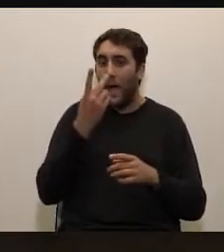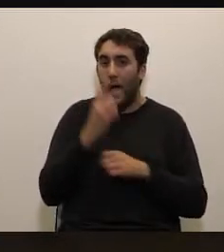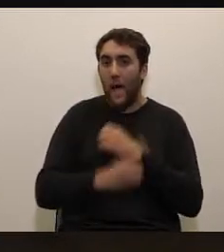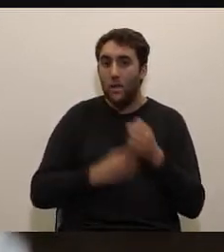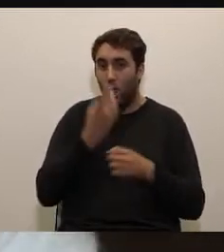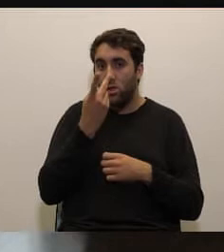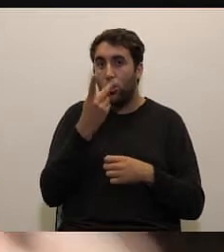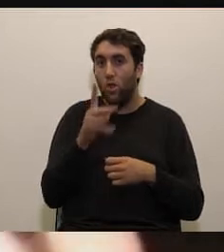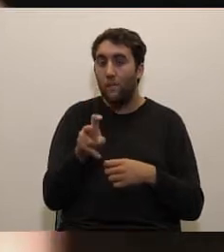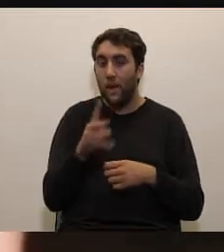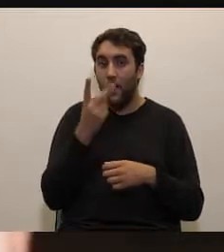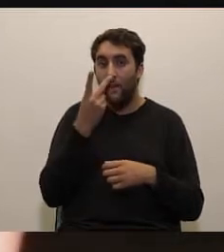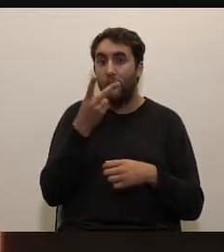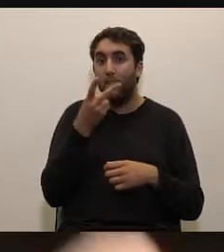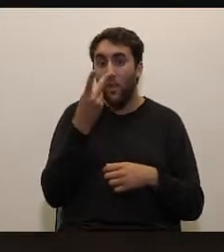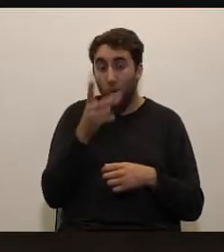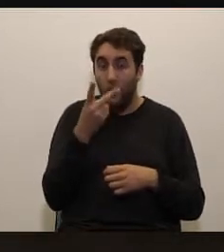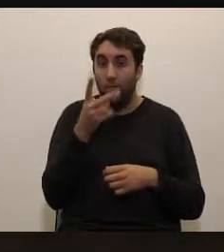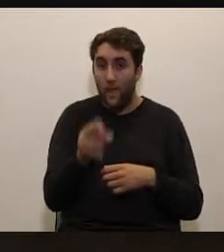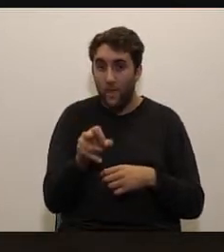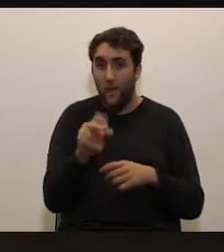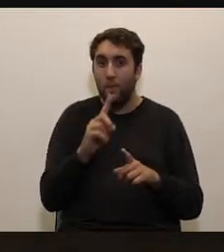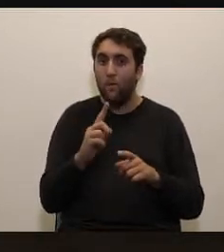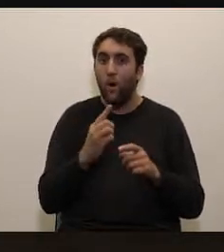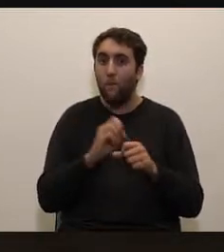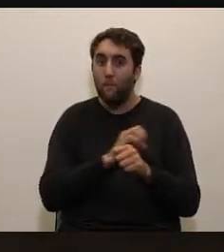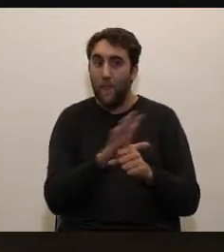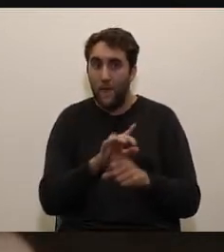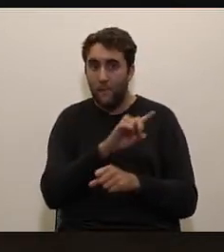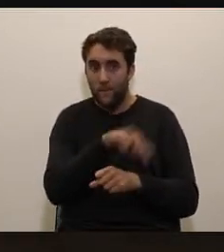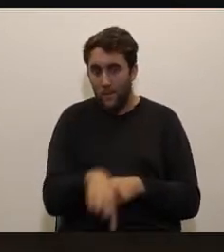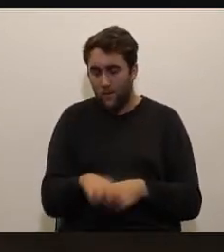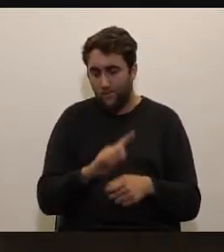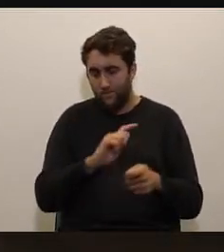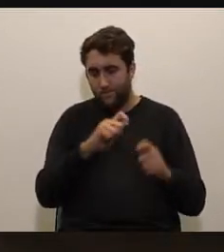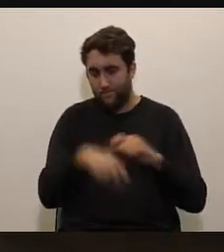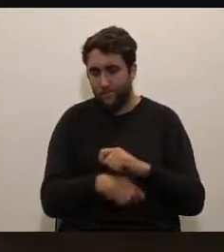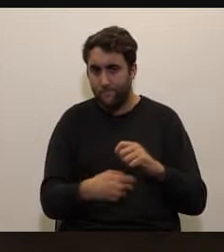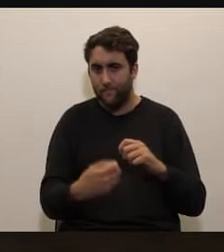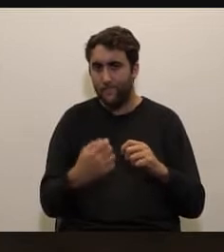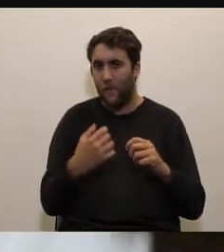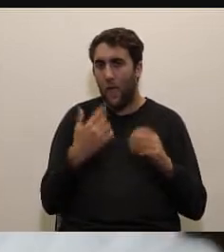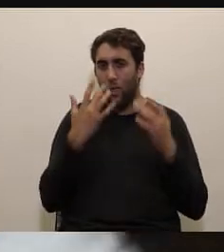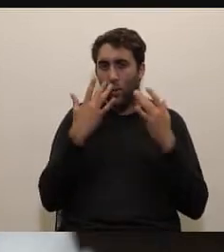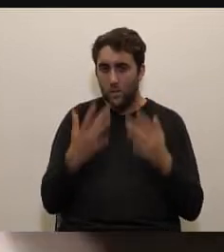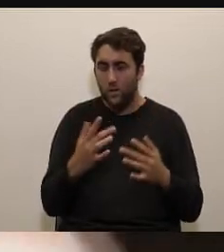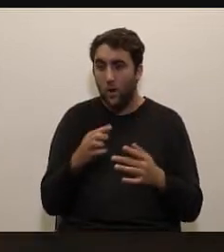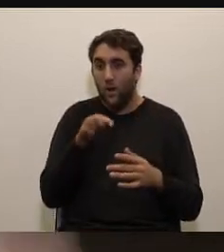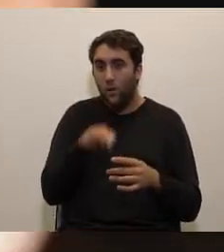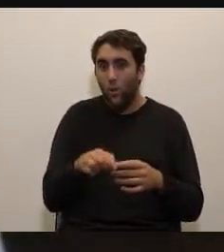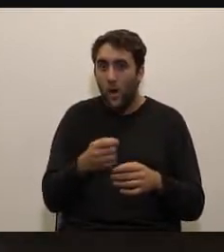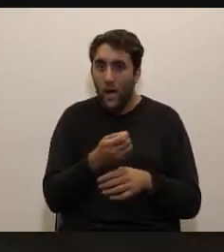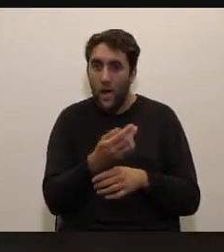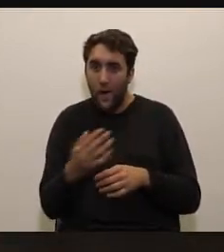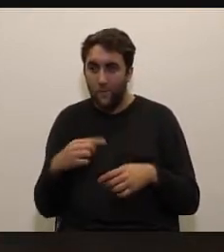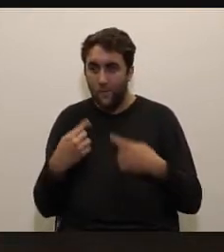2020, y con la pandemia y los cambios radicales que hubo en toda la educación, la plataforma explotó.